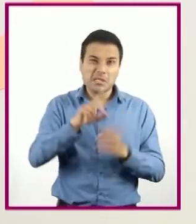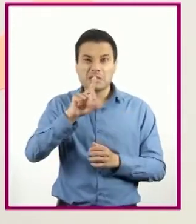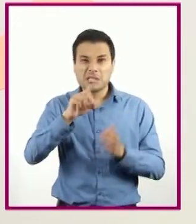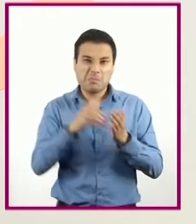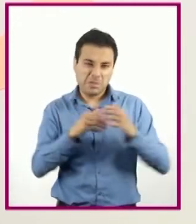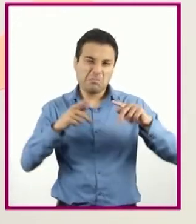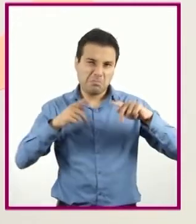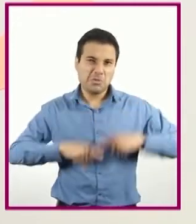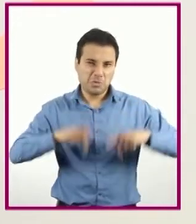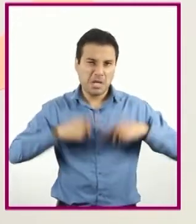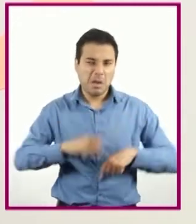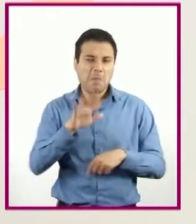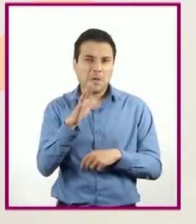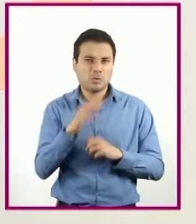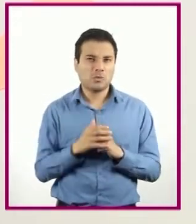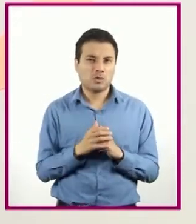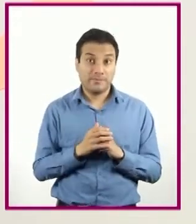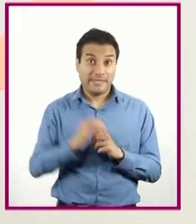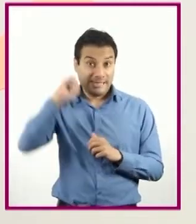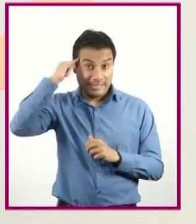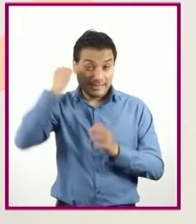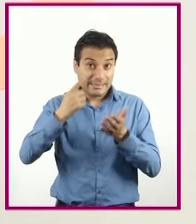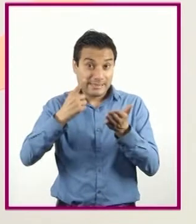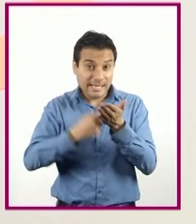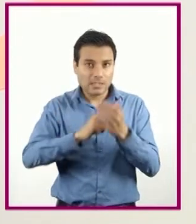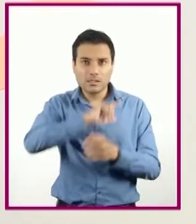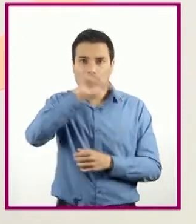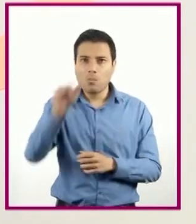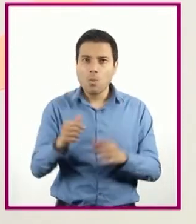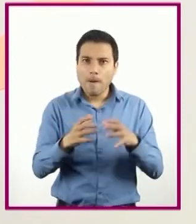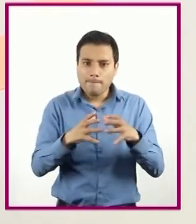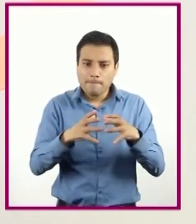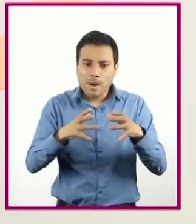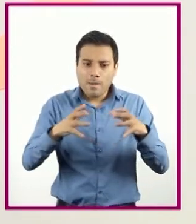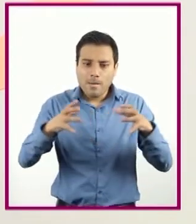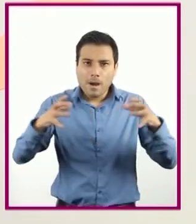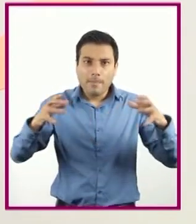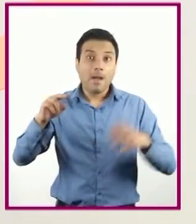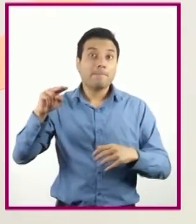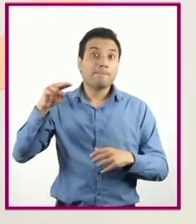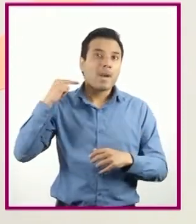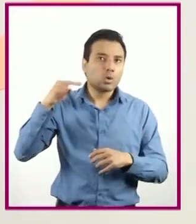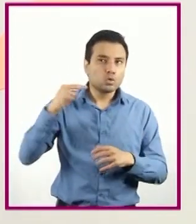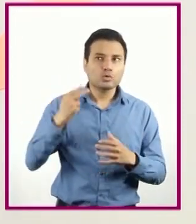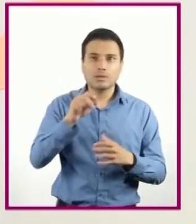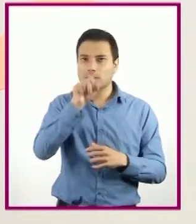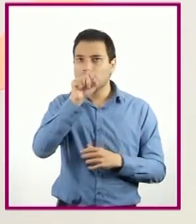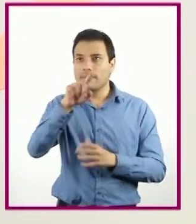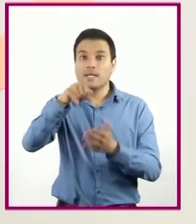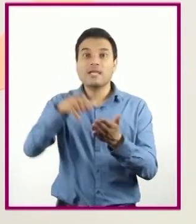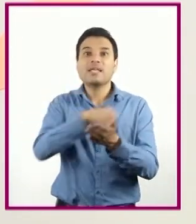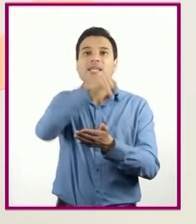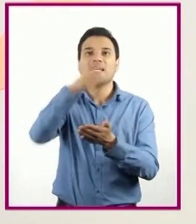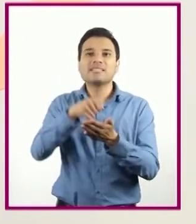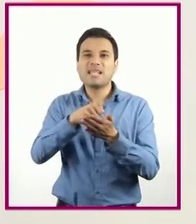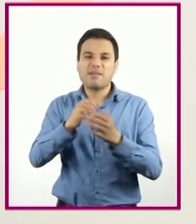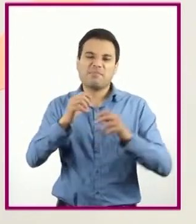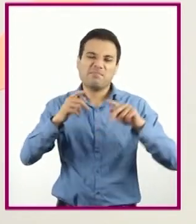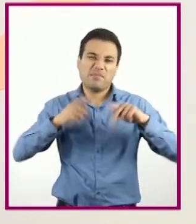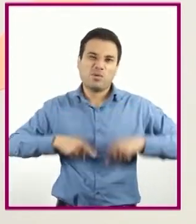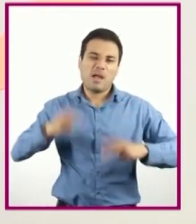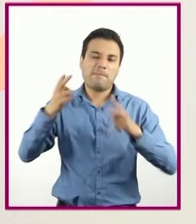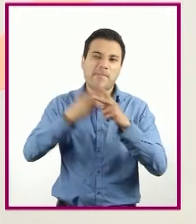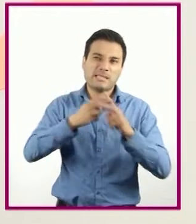habitantes, lo que llevó a los totonacas a extenderse más allá de Veracruz, en la llamada Isla de los Sacrificios. Asimismo